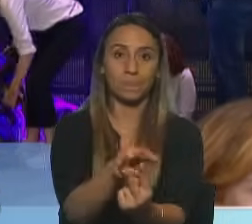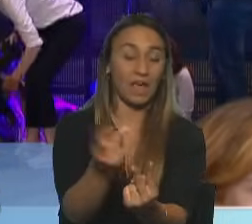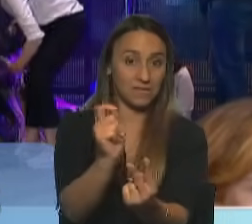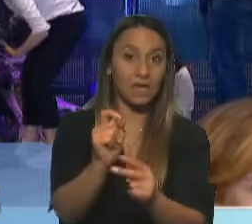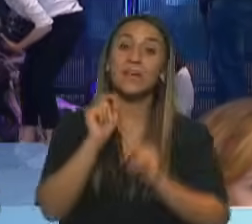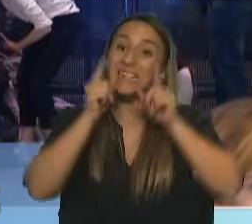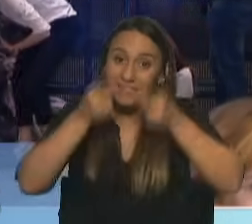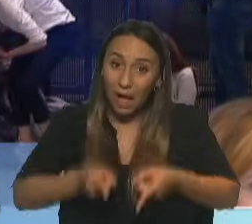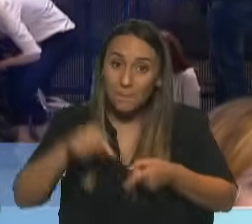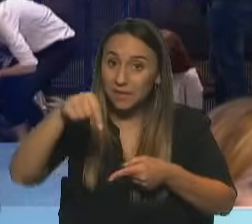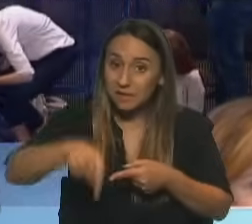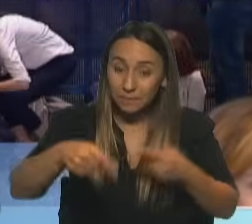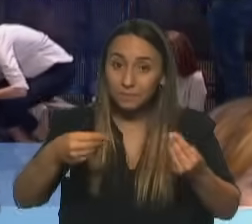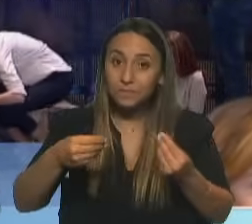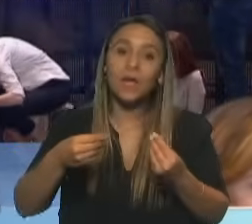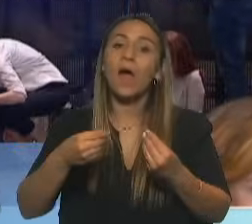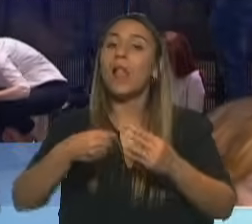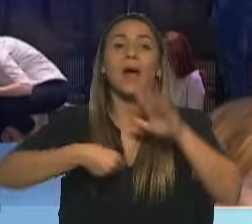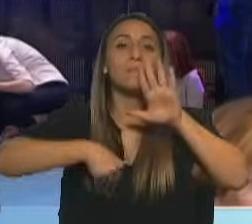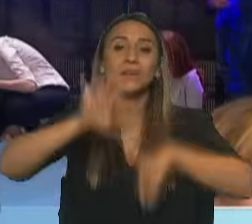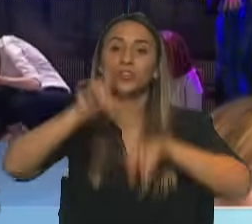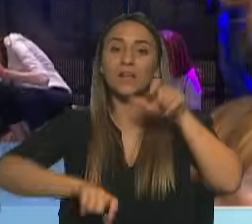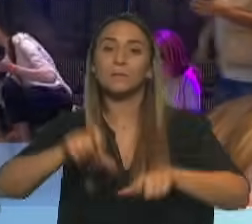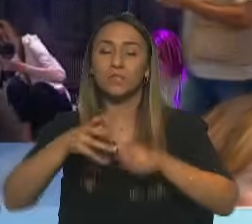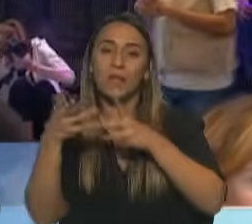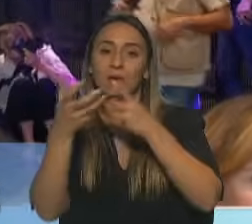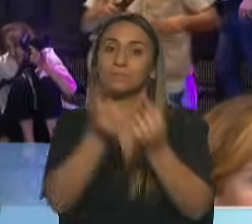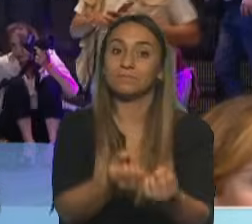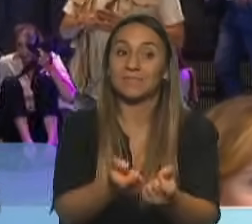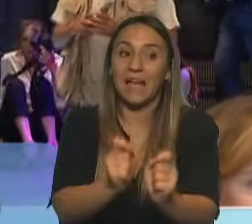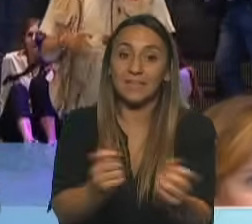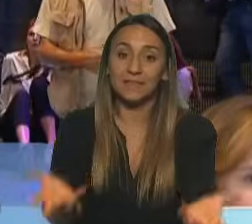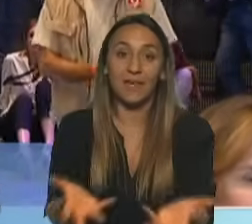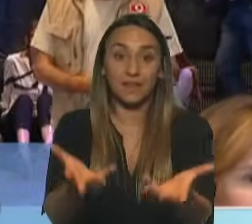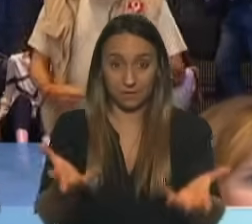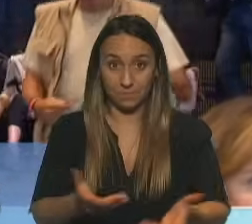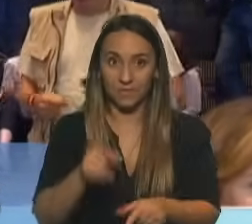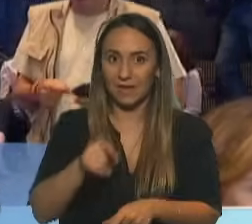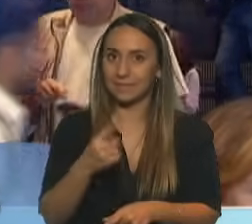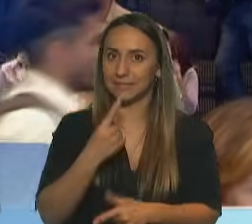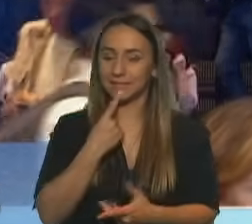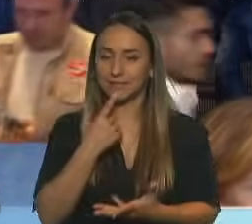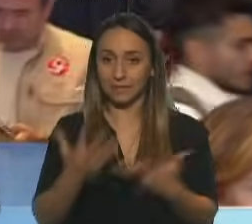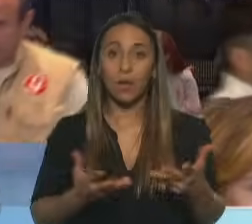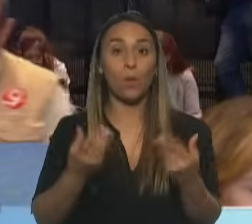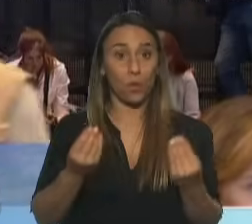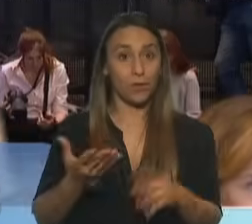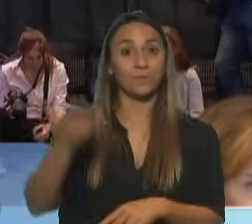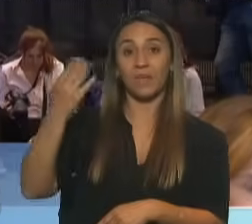mayor participación, ¿hacia dónde inclina la balanza de los votos, no? Esa era una de las grandes Bueno, preguntas. en las